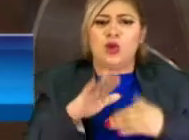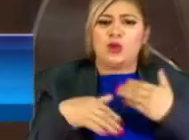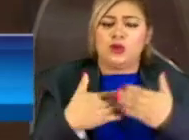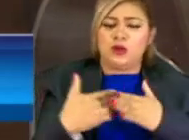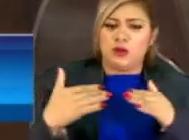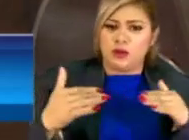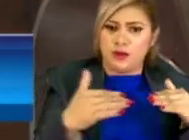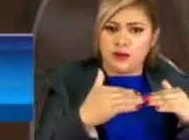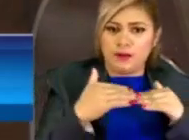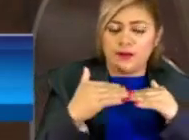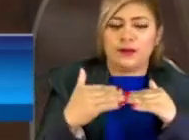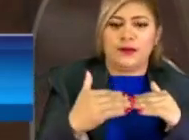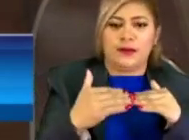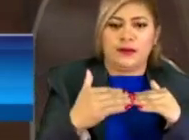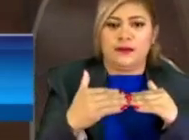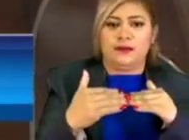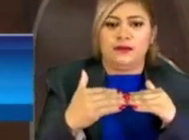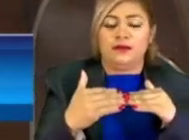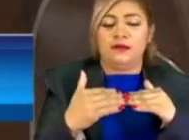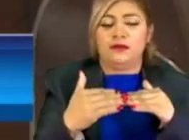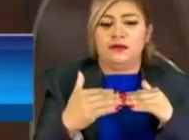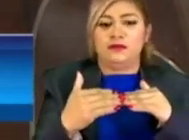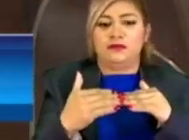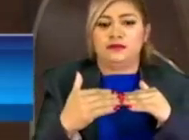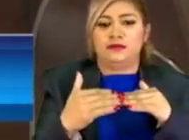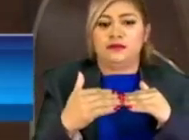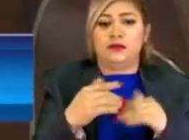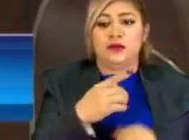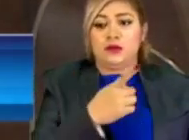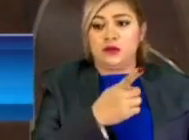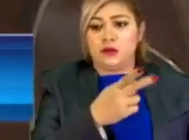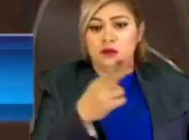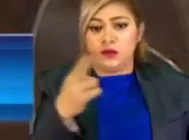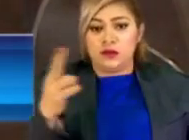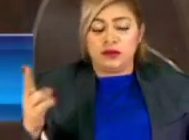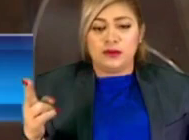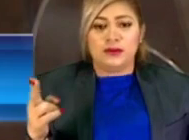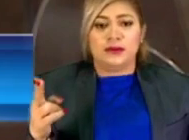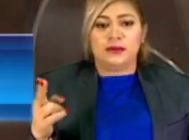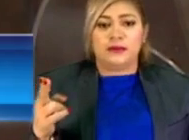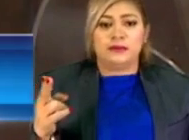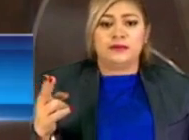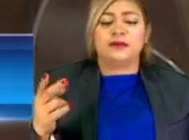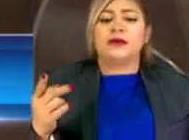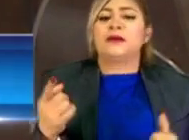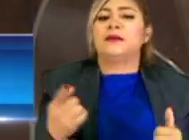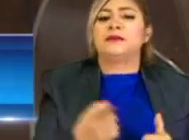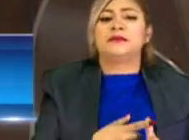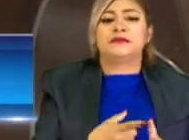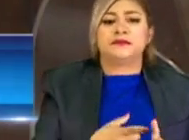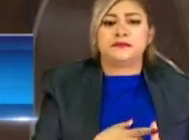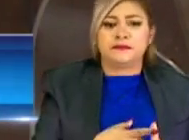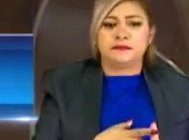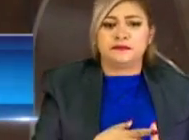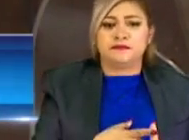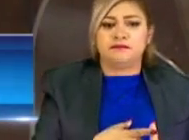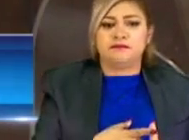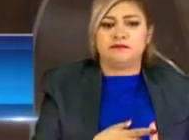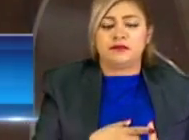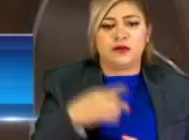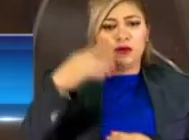Señoras y señores, el presente informe a la Nación está estructurado en tres áreas